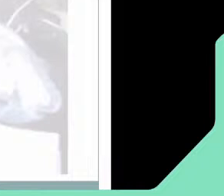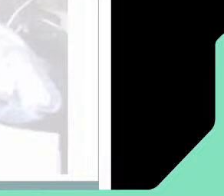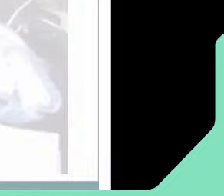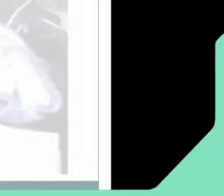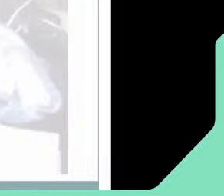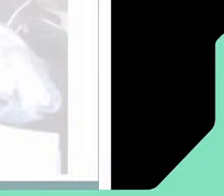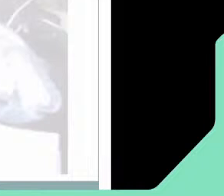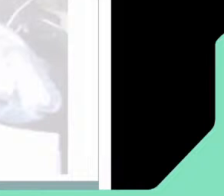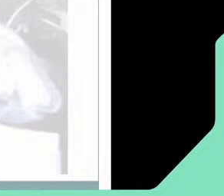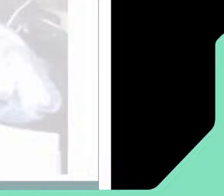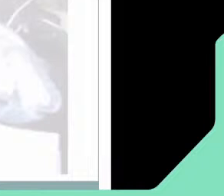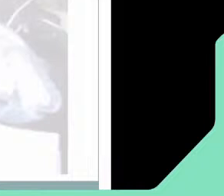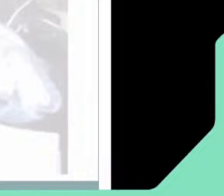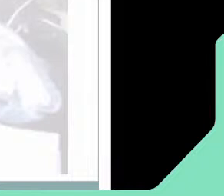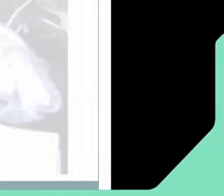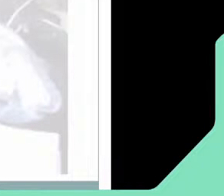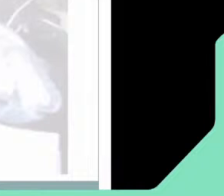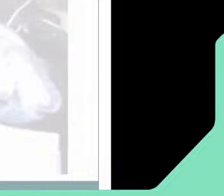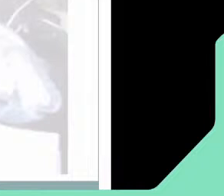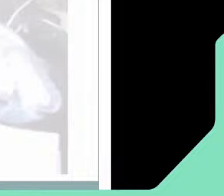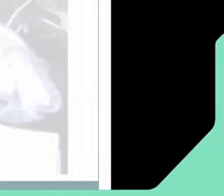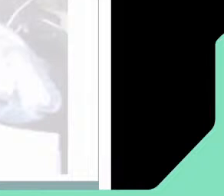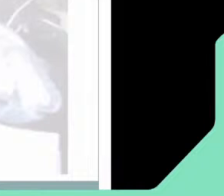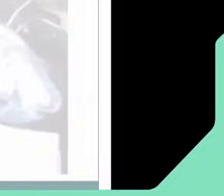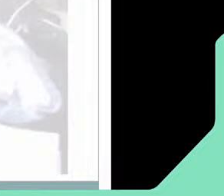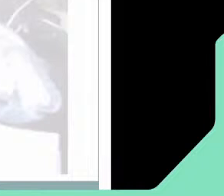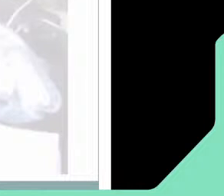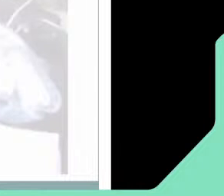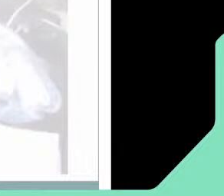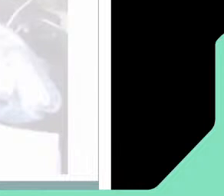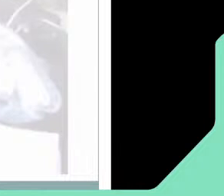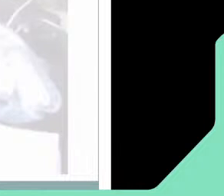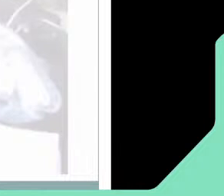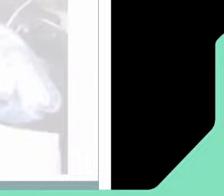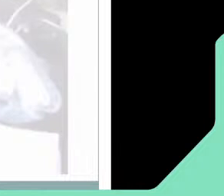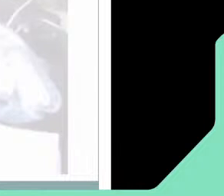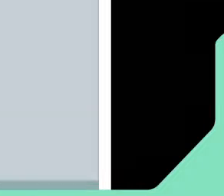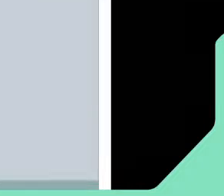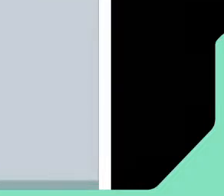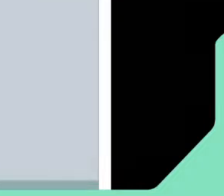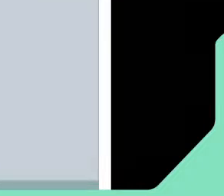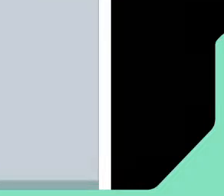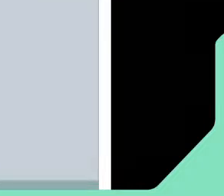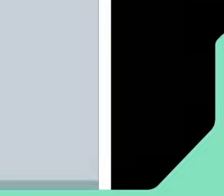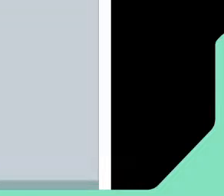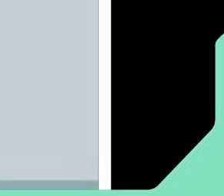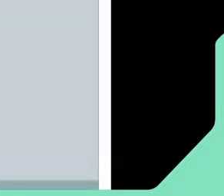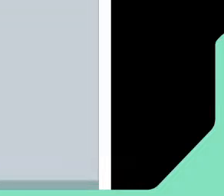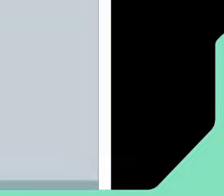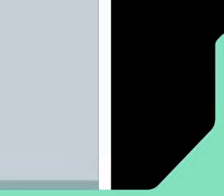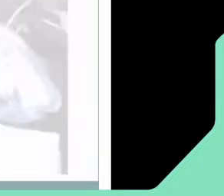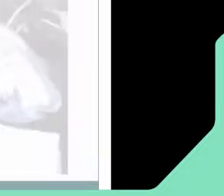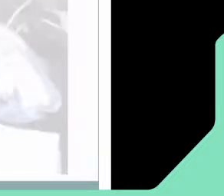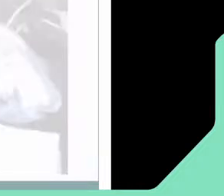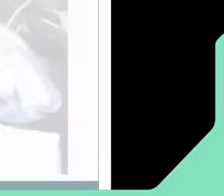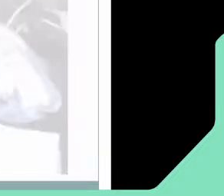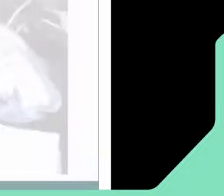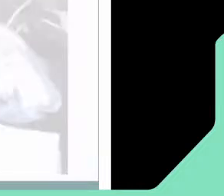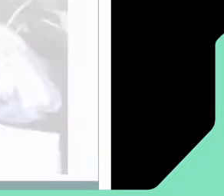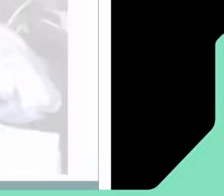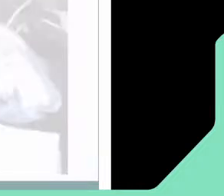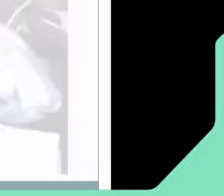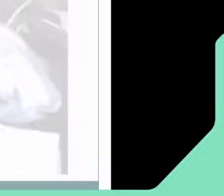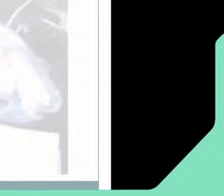química biológica 1, química biológica 2, ¿sí? Son asignaturas donde vamos a empezar, perdón,